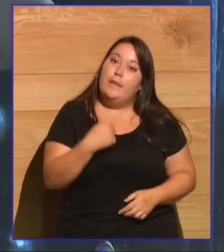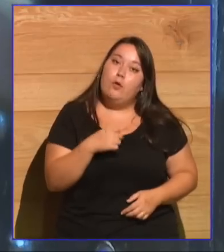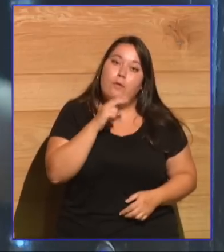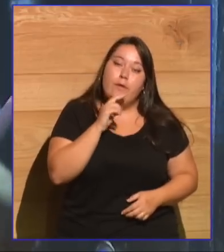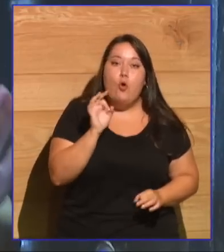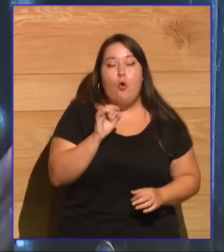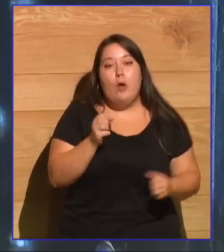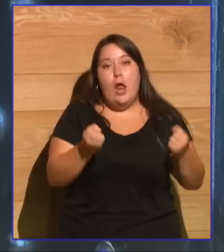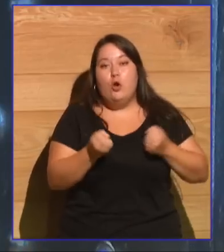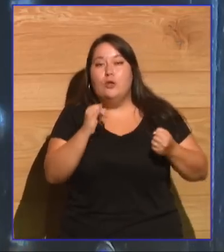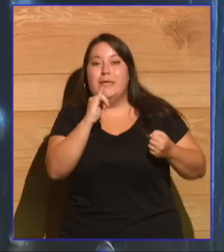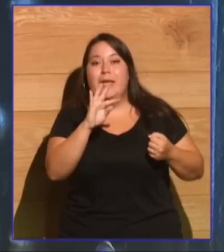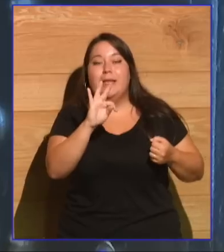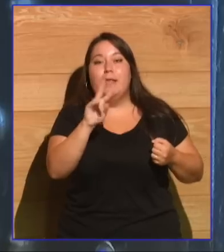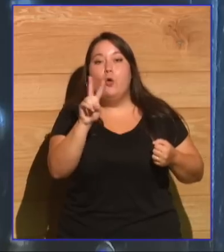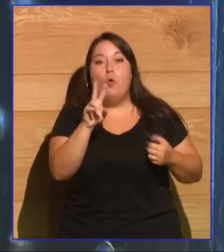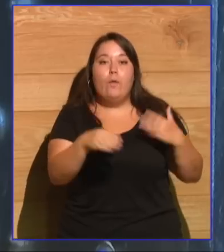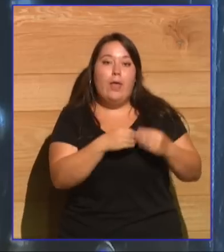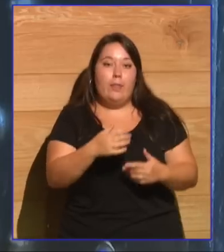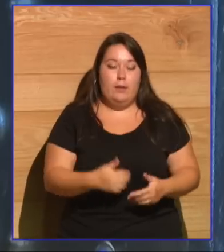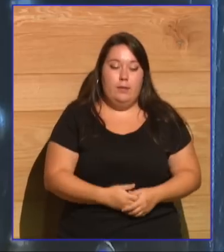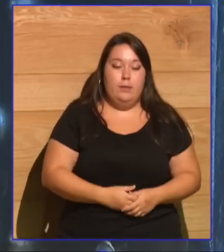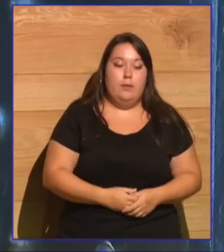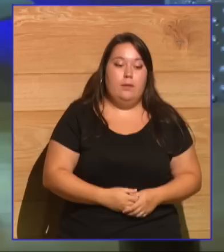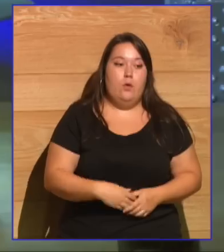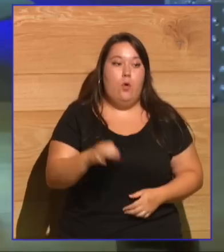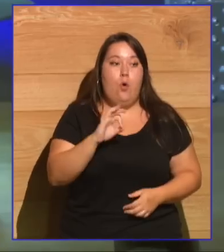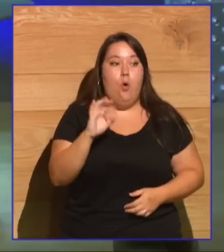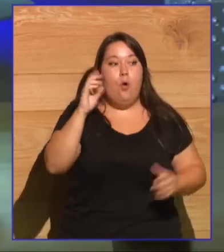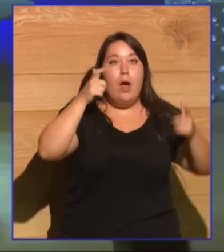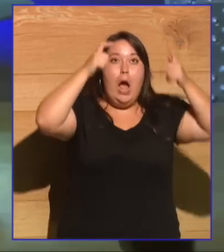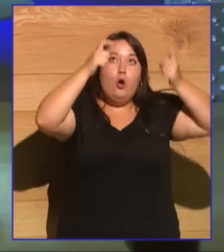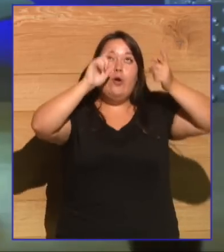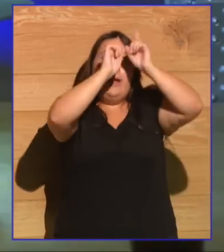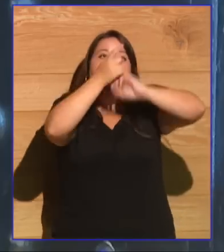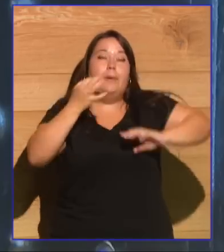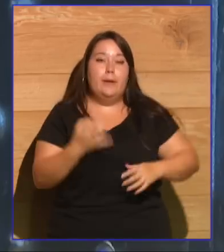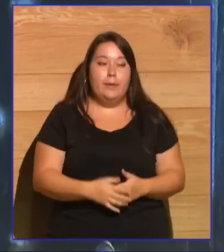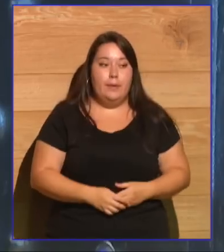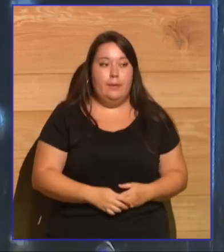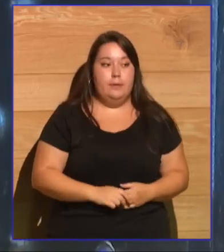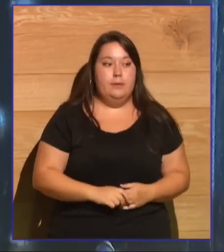pasarle tv3 dijo a cambiarse la corona que se le había roto